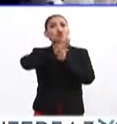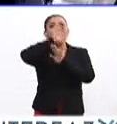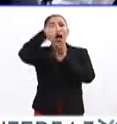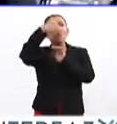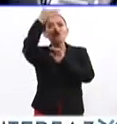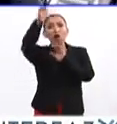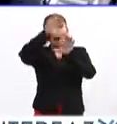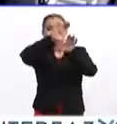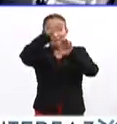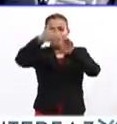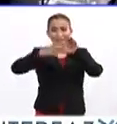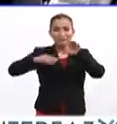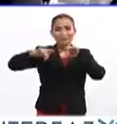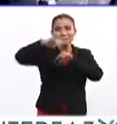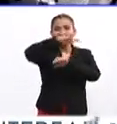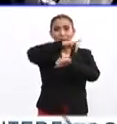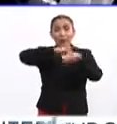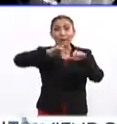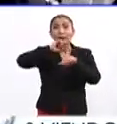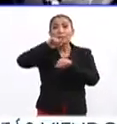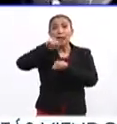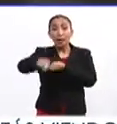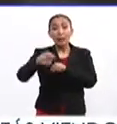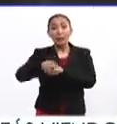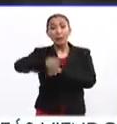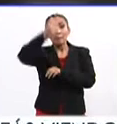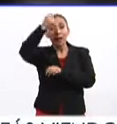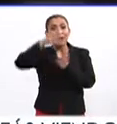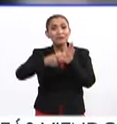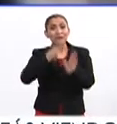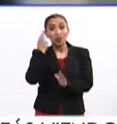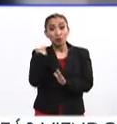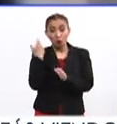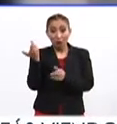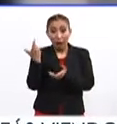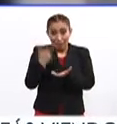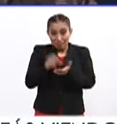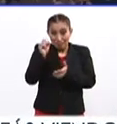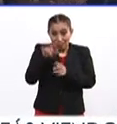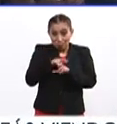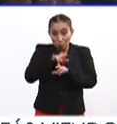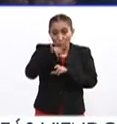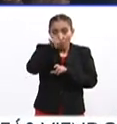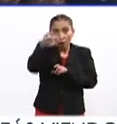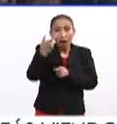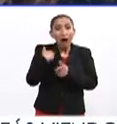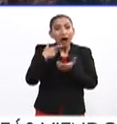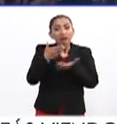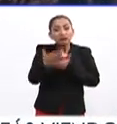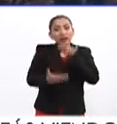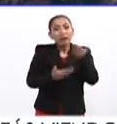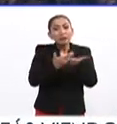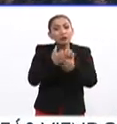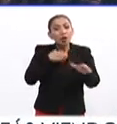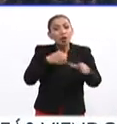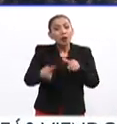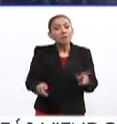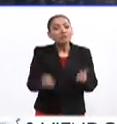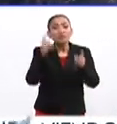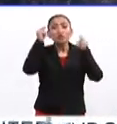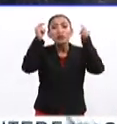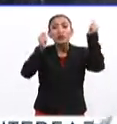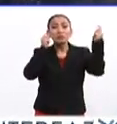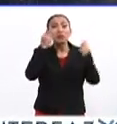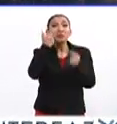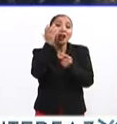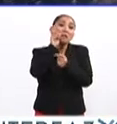de la atmósfera. Además, es también la primera ocasión en que un vehículo de este género es puesto al servicio comercial de pasajeros